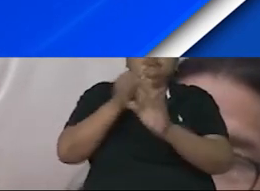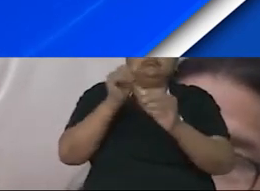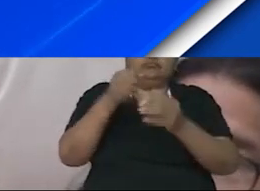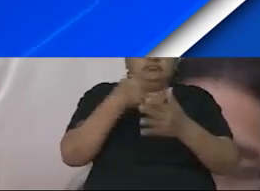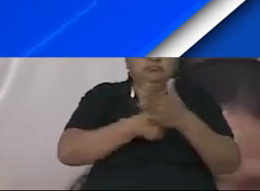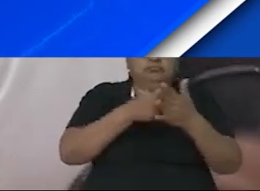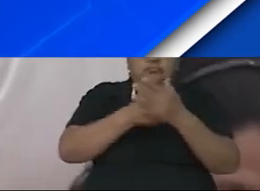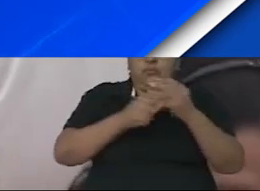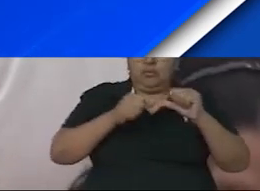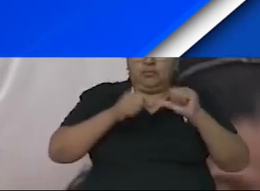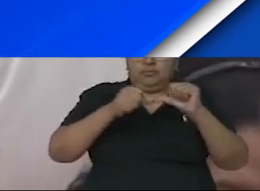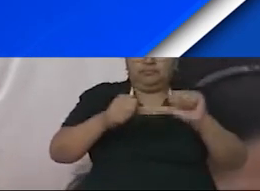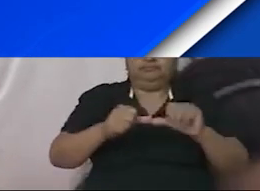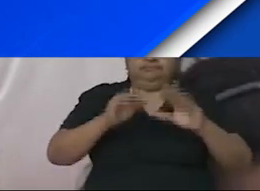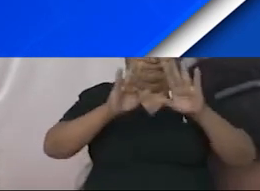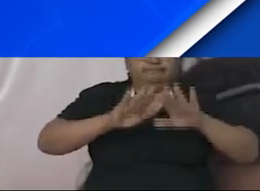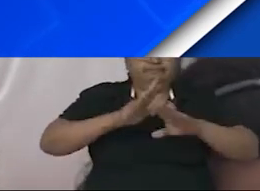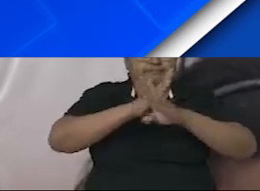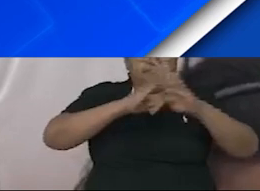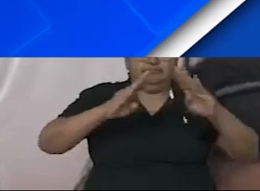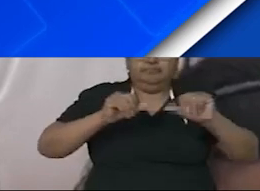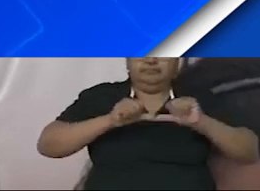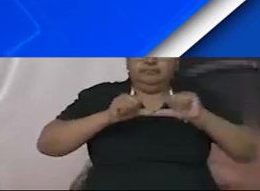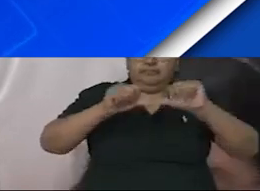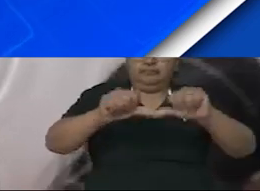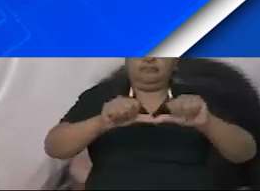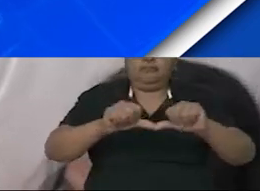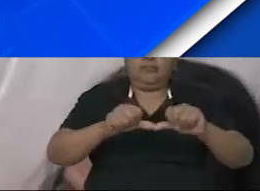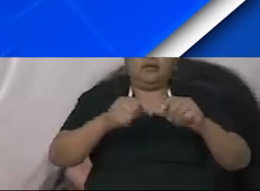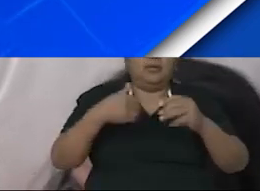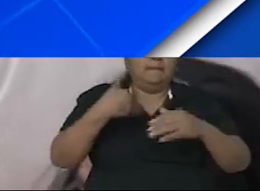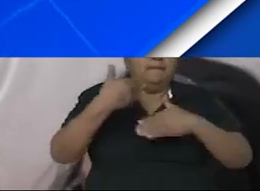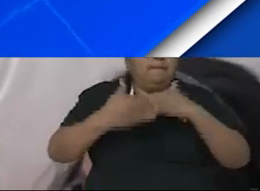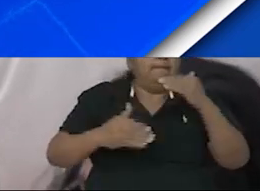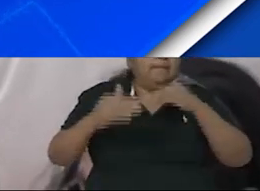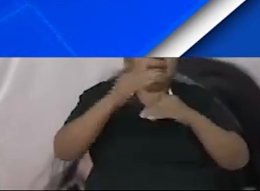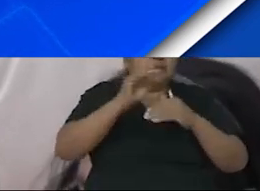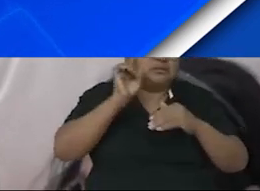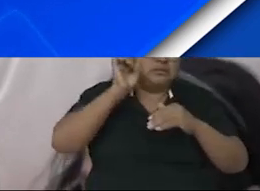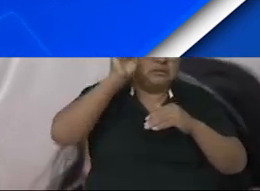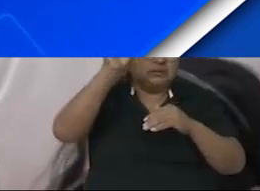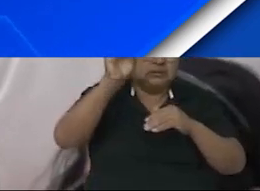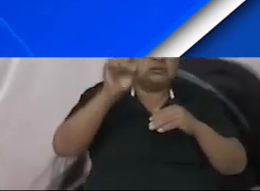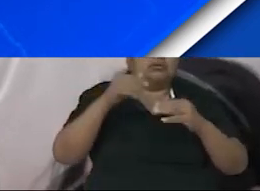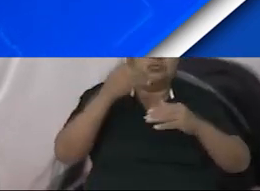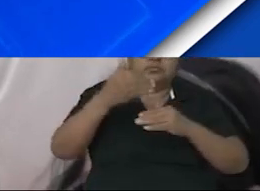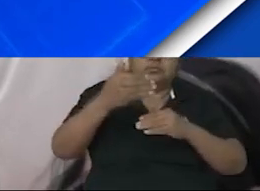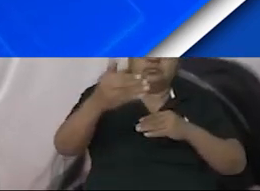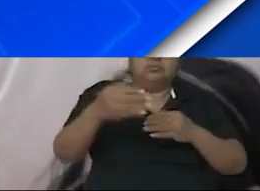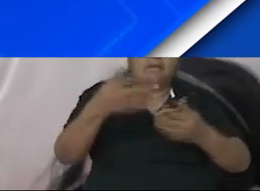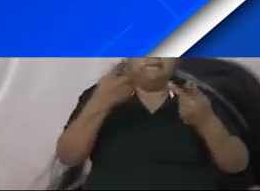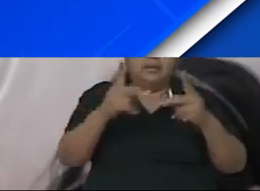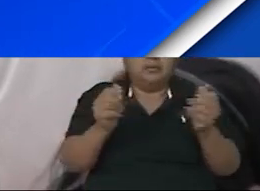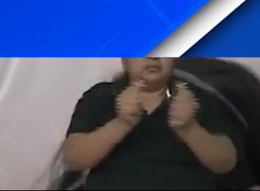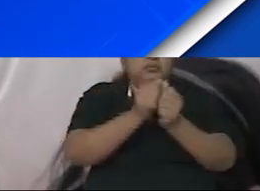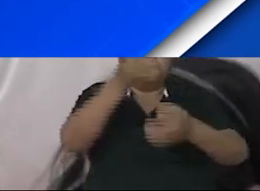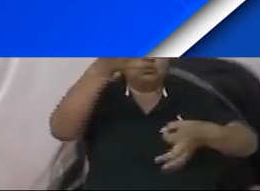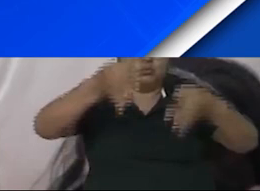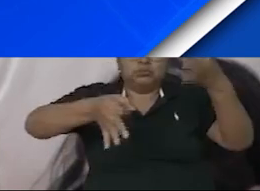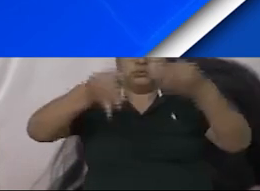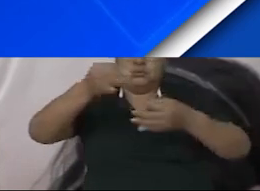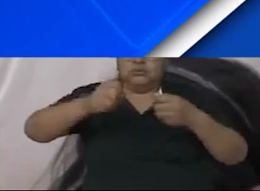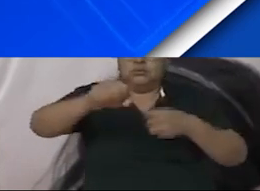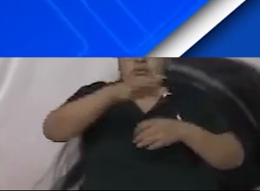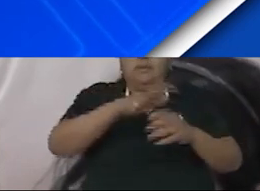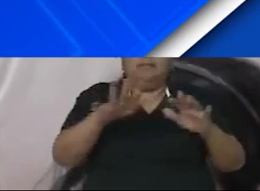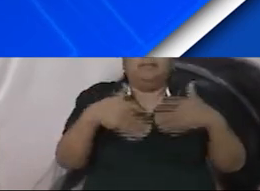mantenimiento de la paz y el progreso con justicia social para la restitución y protección